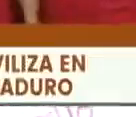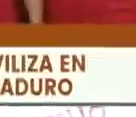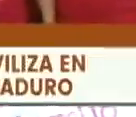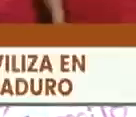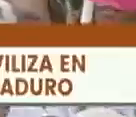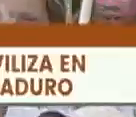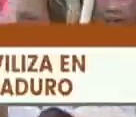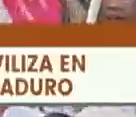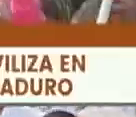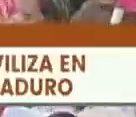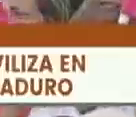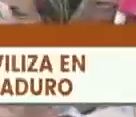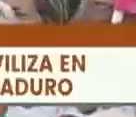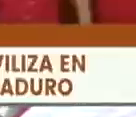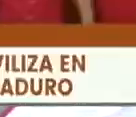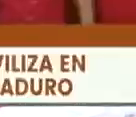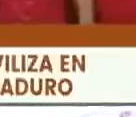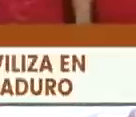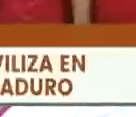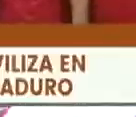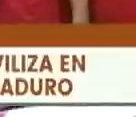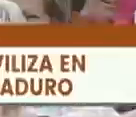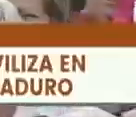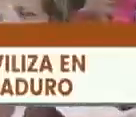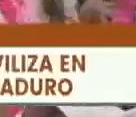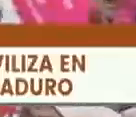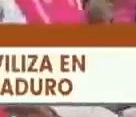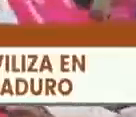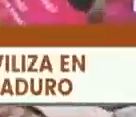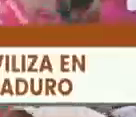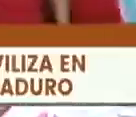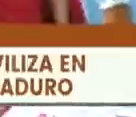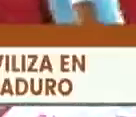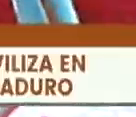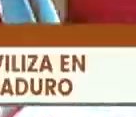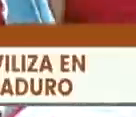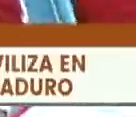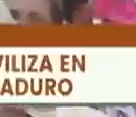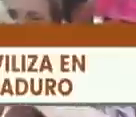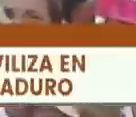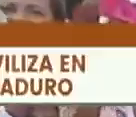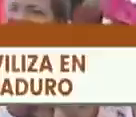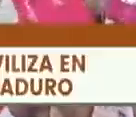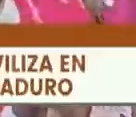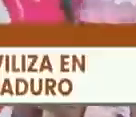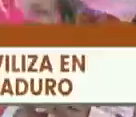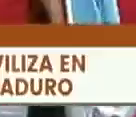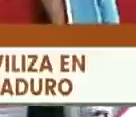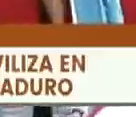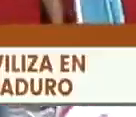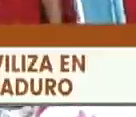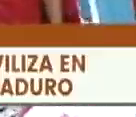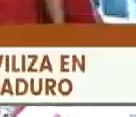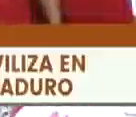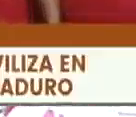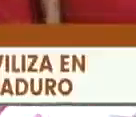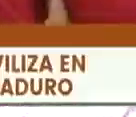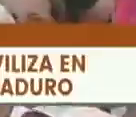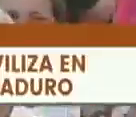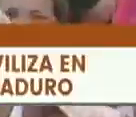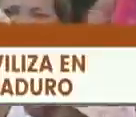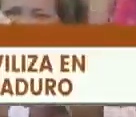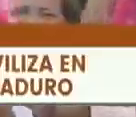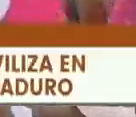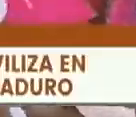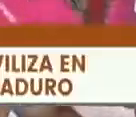viva Maduro! ¡Que viva Carigua! ¡Que viva Araure! ¡Que viva